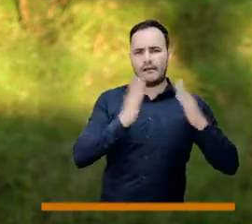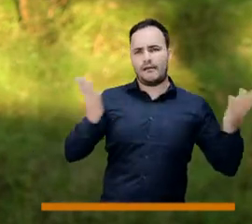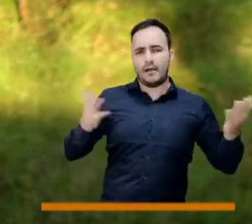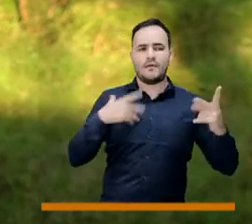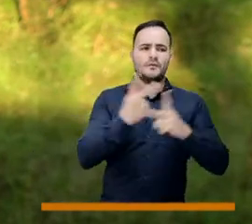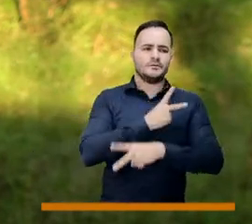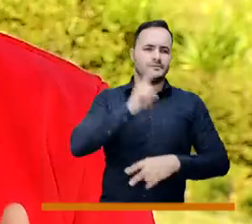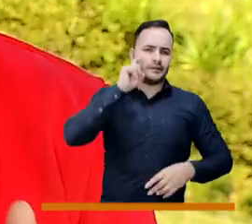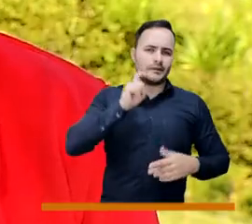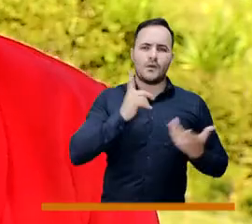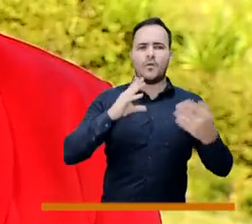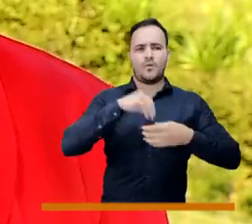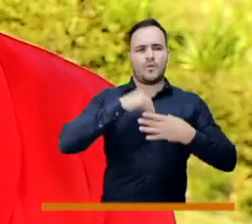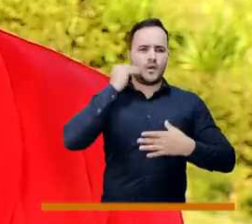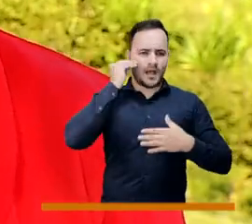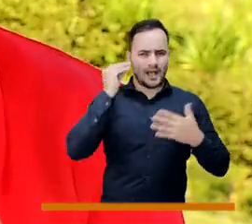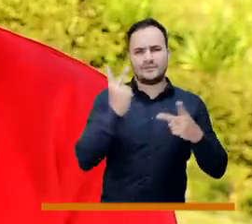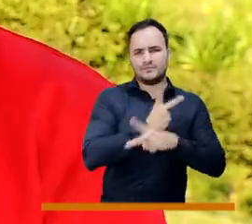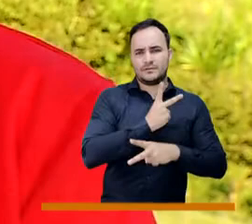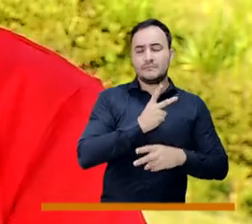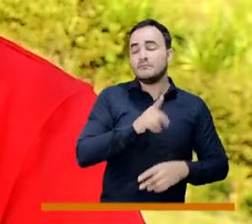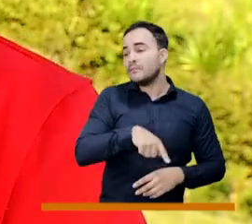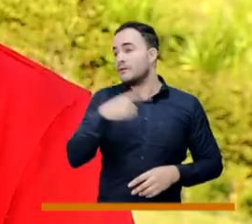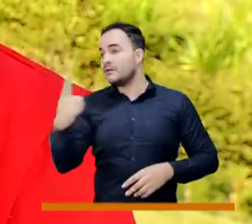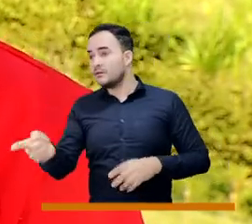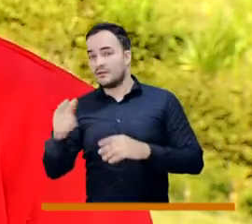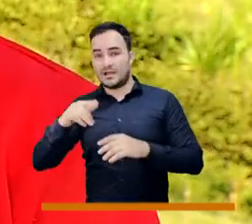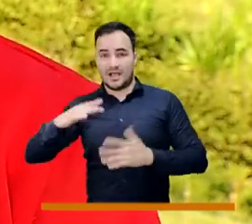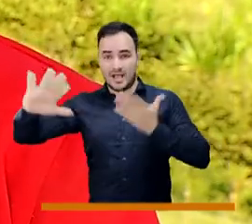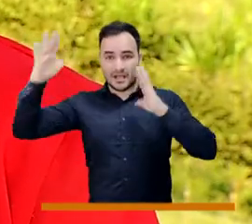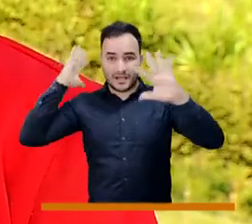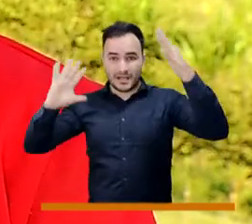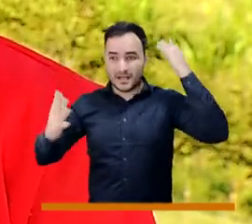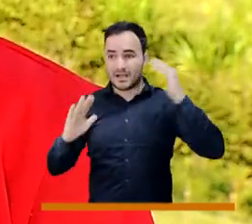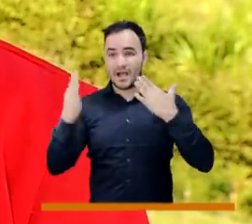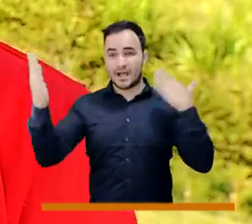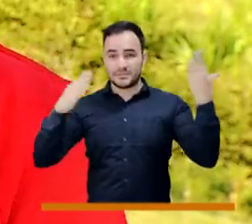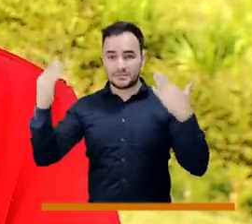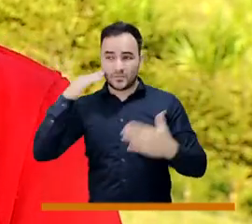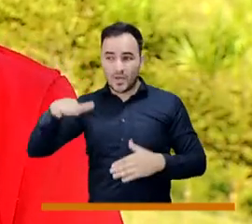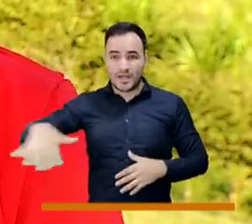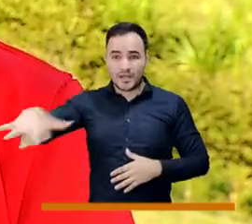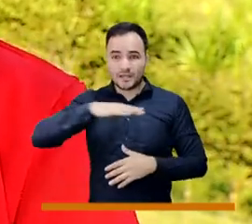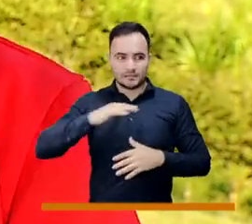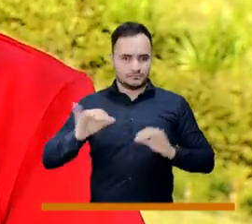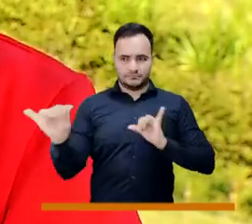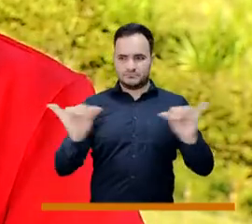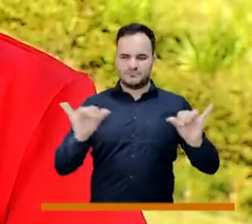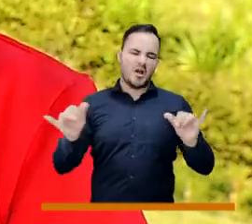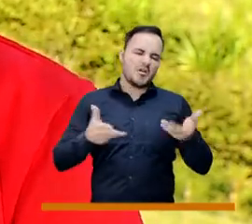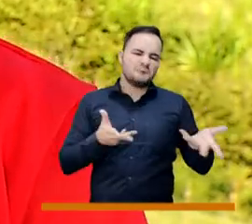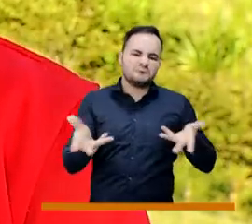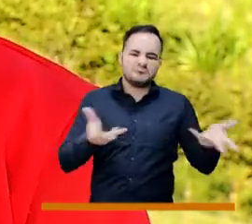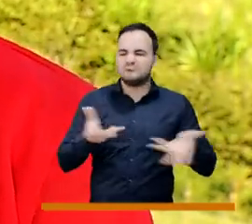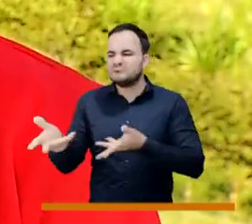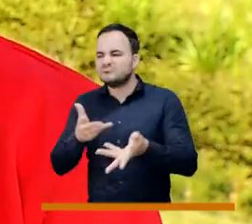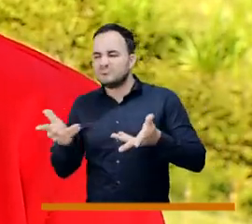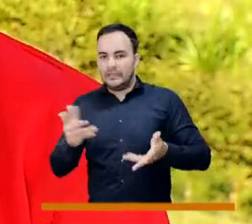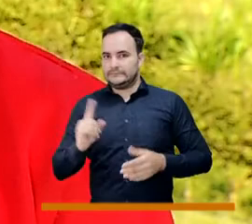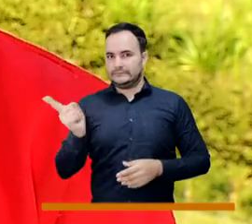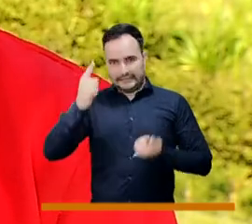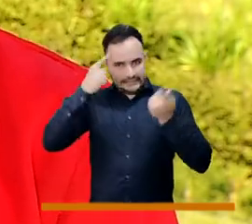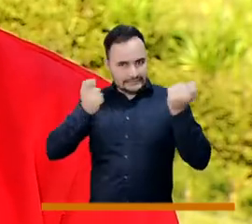la violencia sexual, sobre la violencia intrafamiliar, que poderlo tratar con las mujeres campesinas. Hay otras formas y otras maneras y